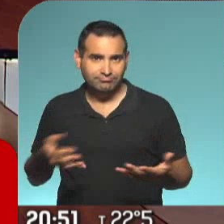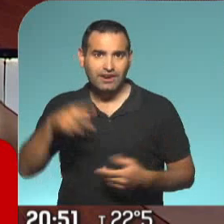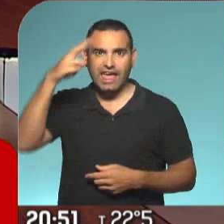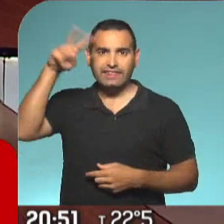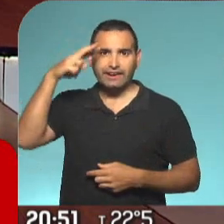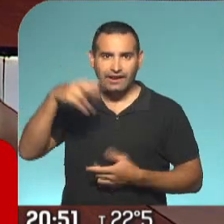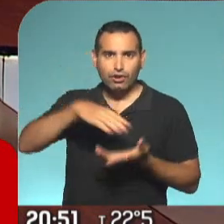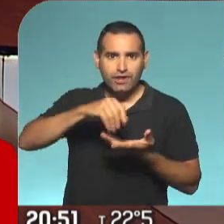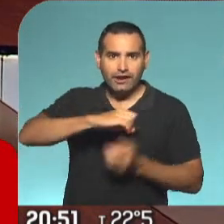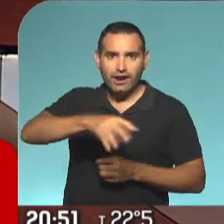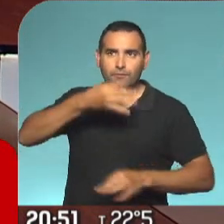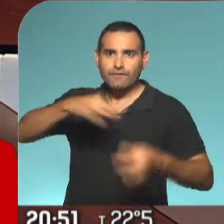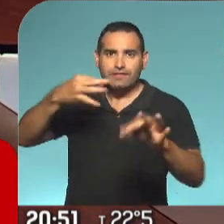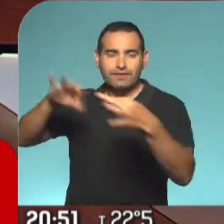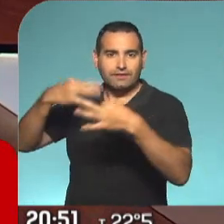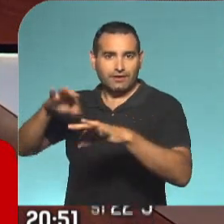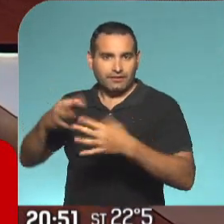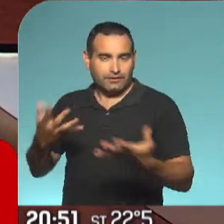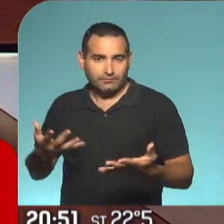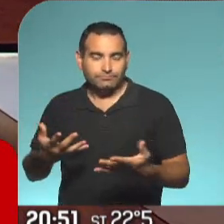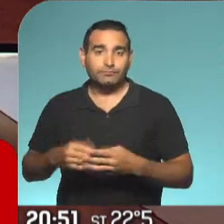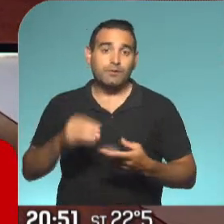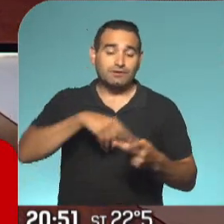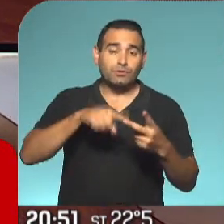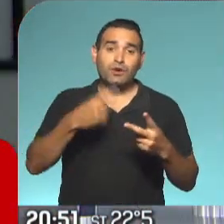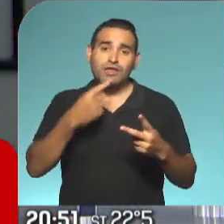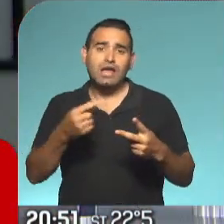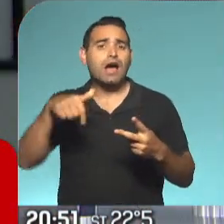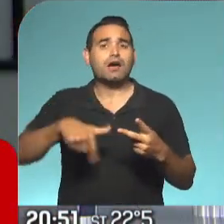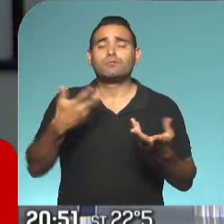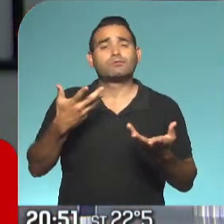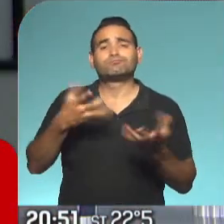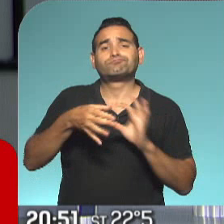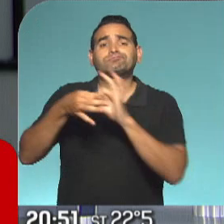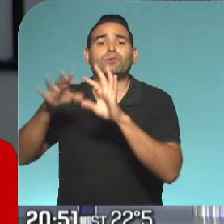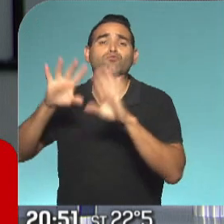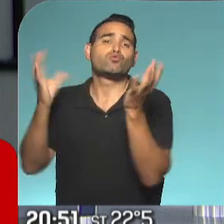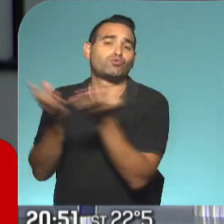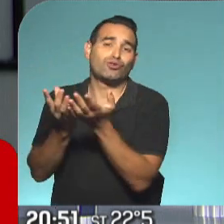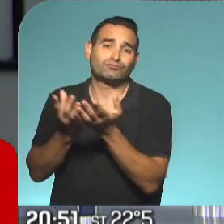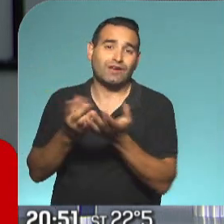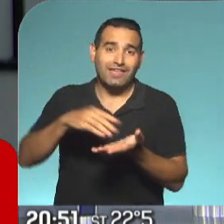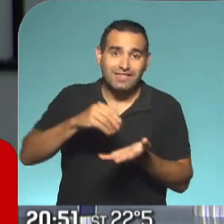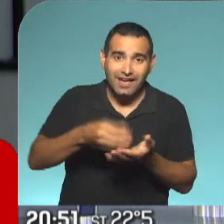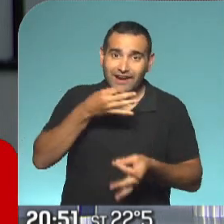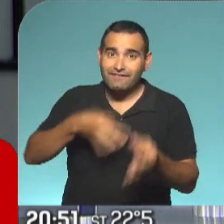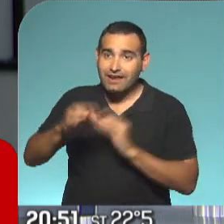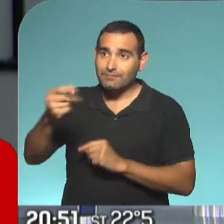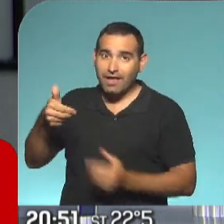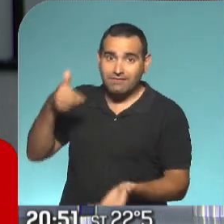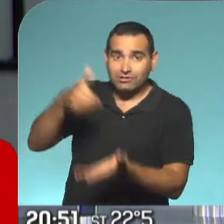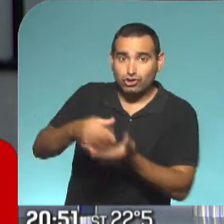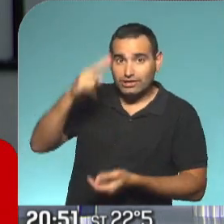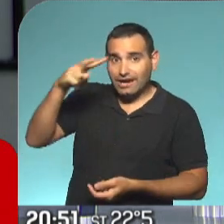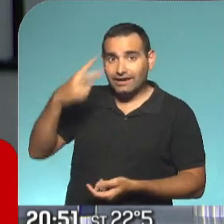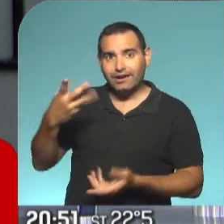manos del capital extranjero. Y había otra lectura que decía: estamos entrando al mundo, estamos con esto ingresando al mundo y ganando ese